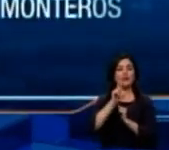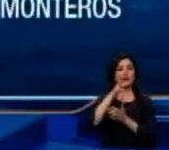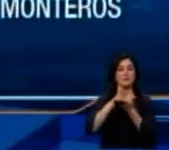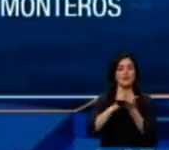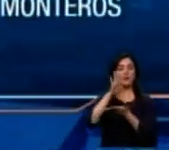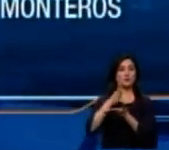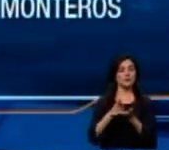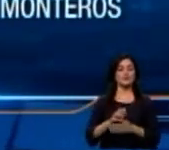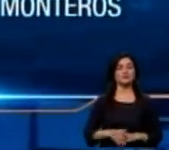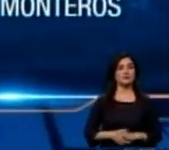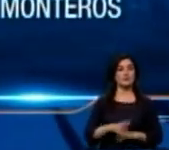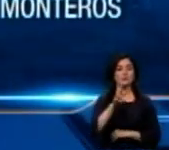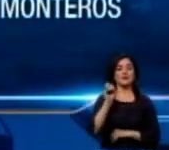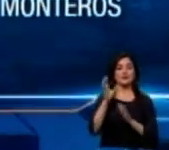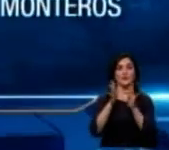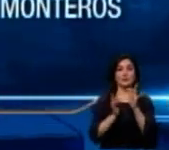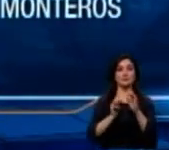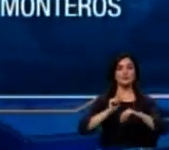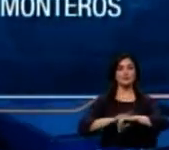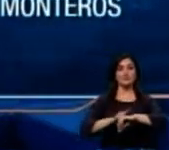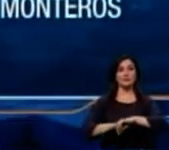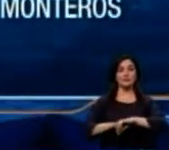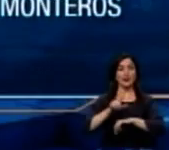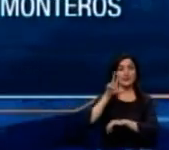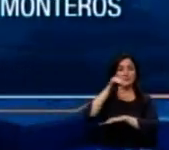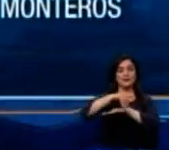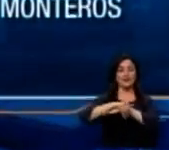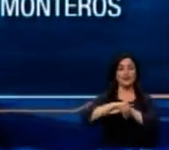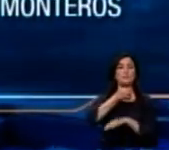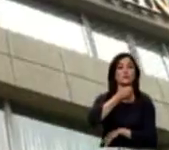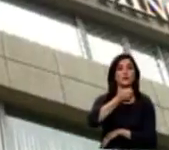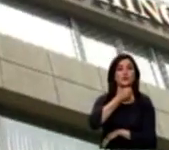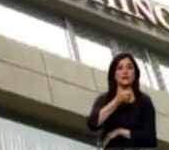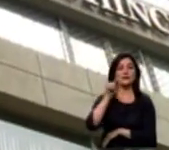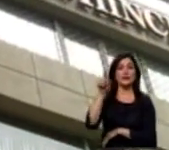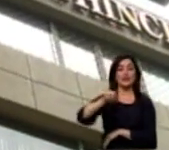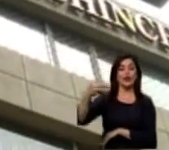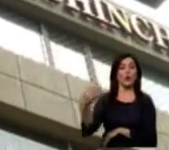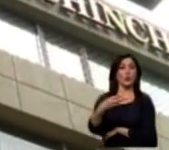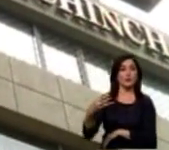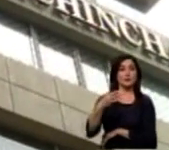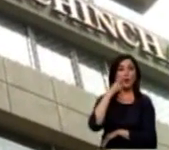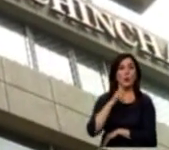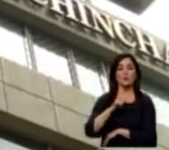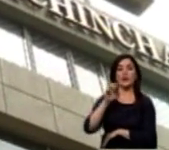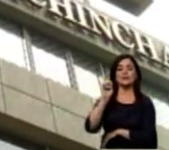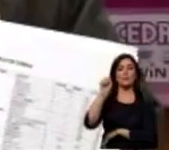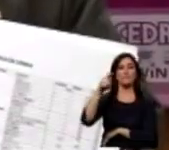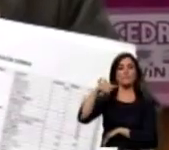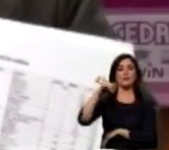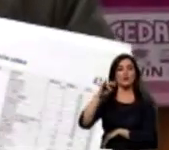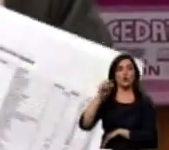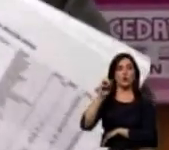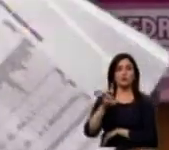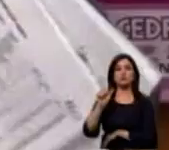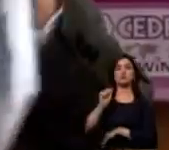fue citado para el 20 de abril a las 15:00 el periodista Alfonso Espinosa de Los Monteros. Este miércoles estuvo citado el director de Sedatos, Ángel